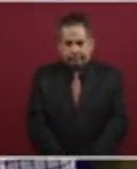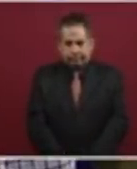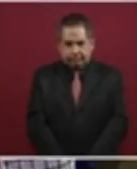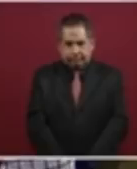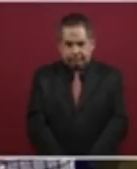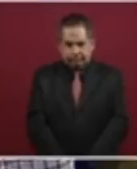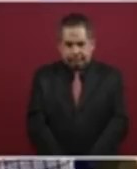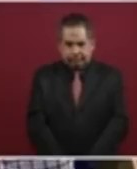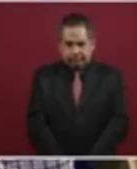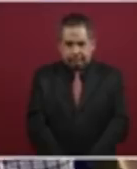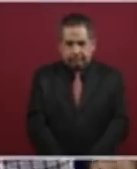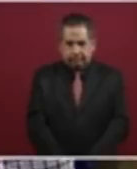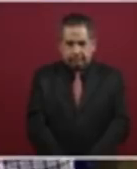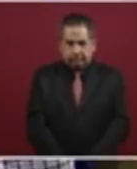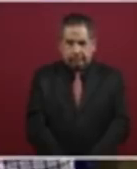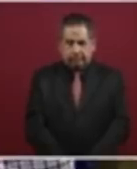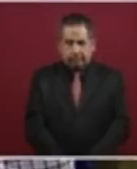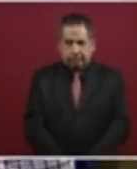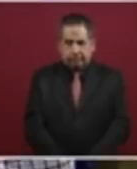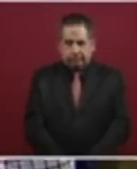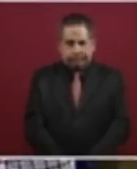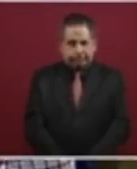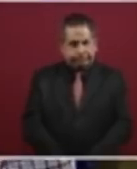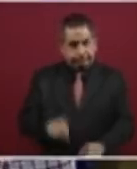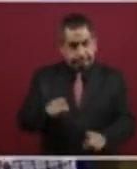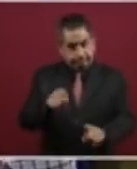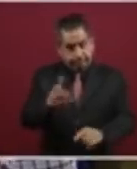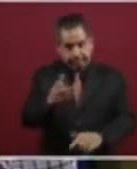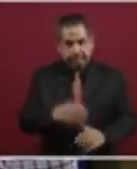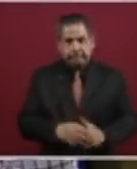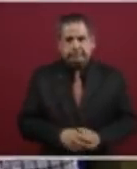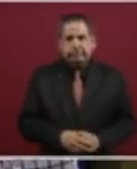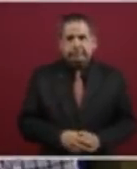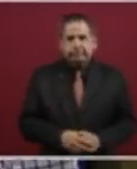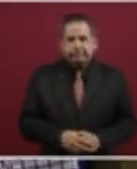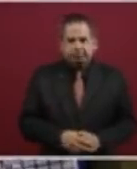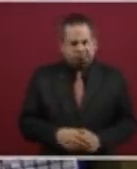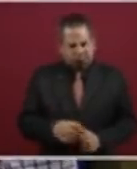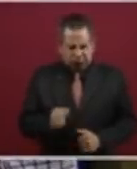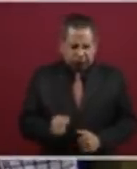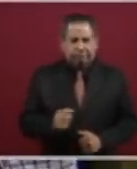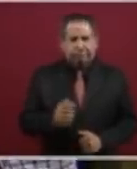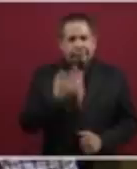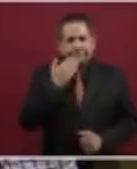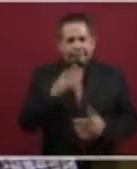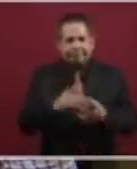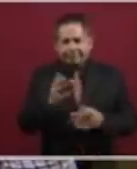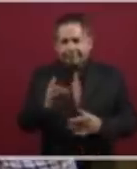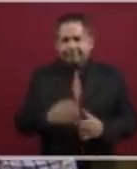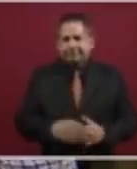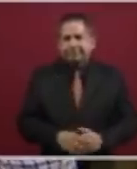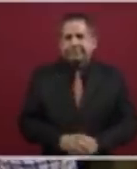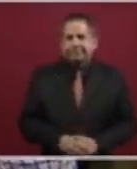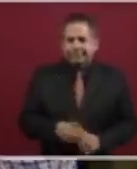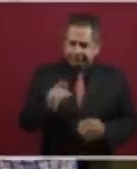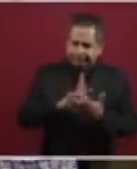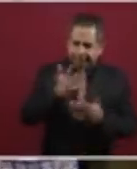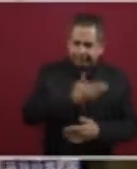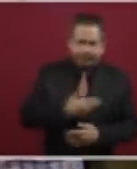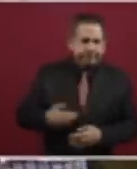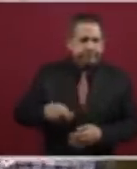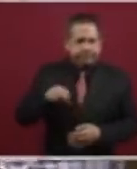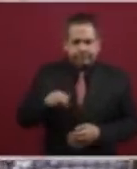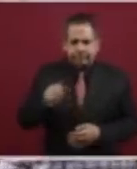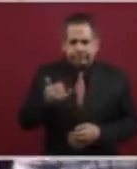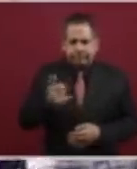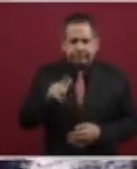A ver, ahí la compañera. Por más, así, de manera categórica. Exacto. Muchas gracias, presidente. Nayeli Roldán,